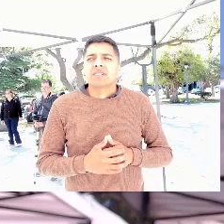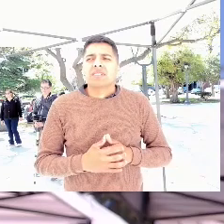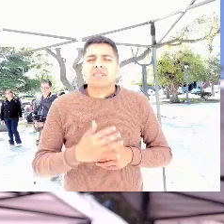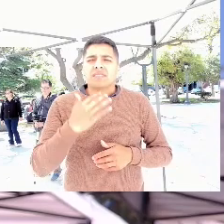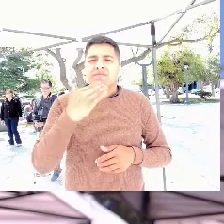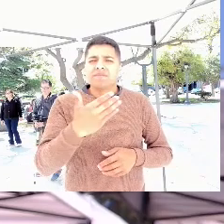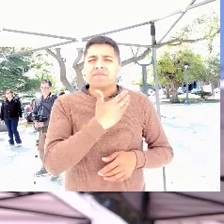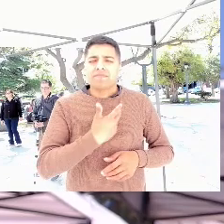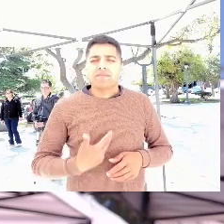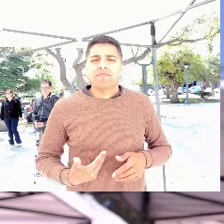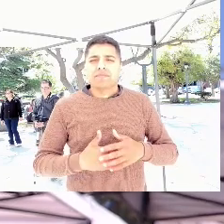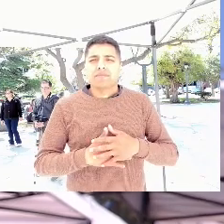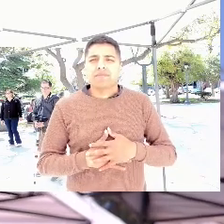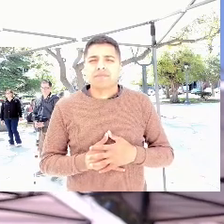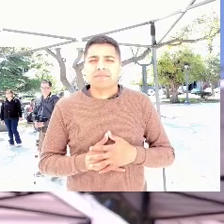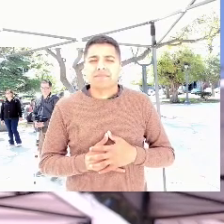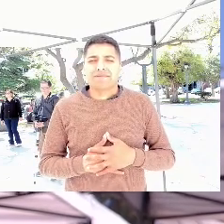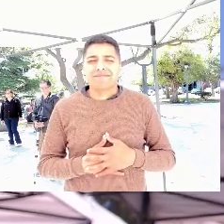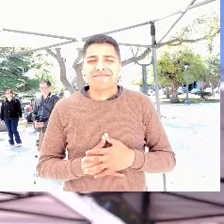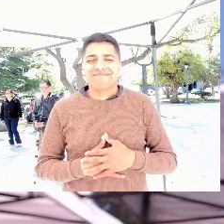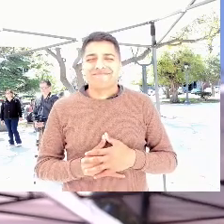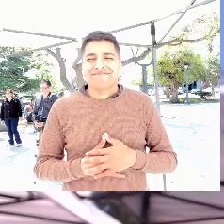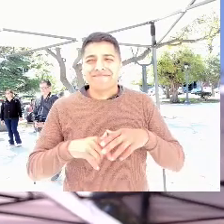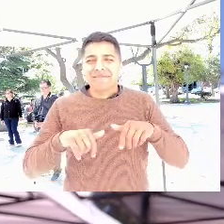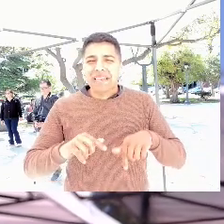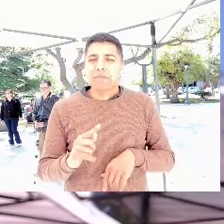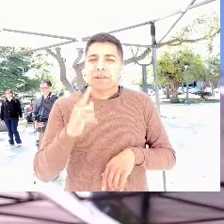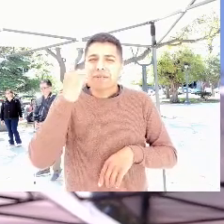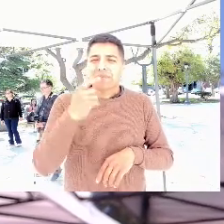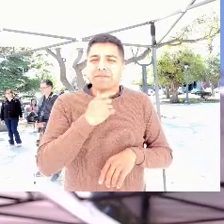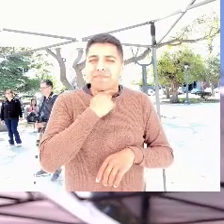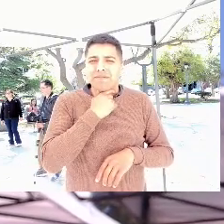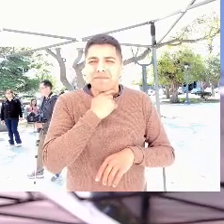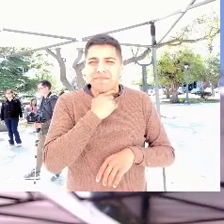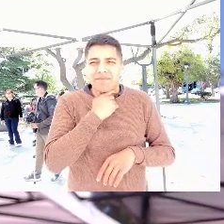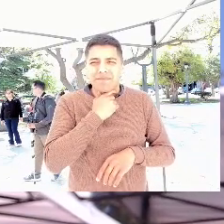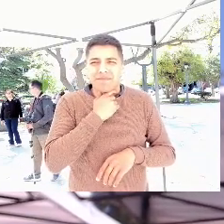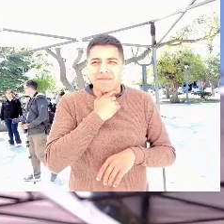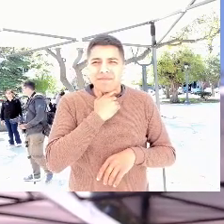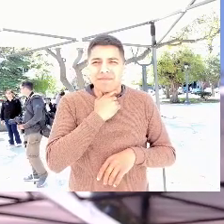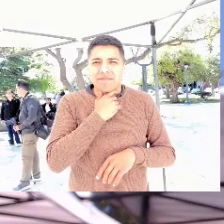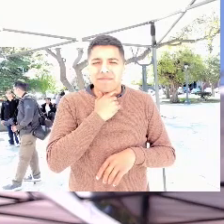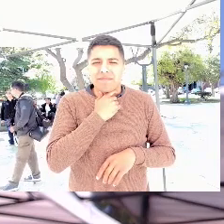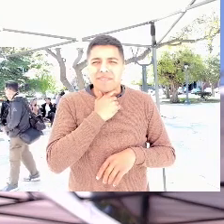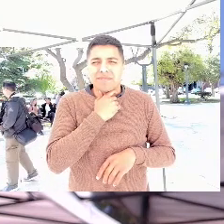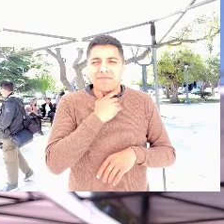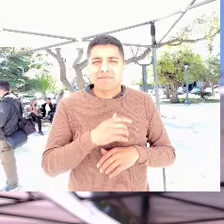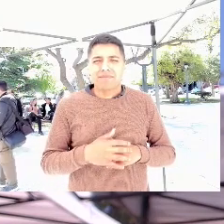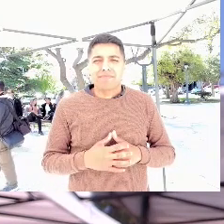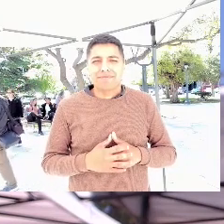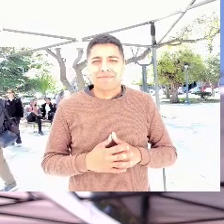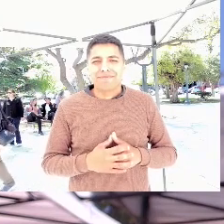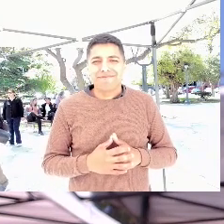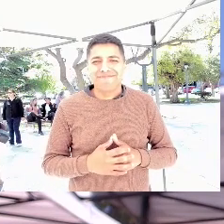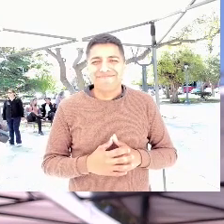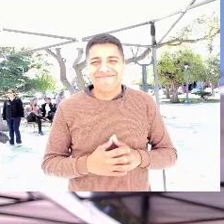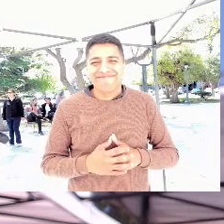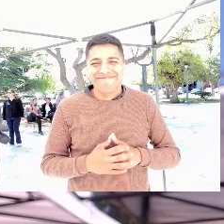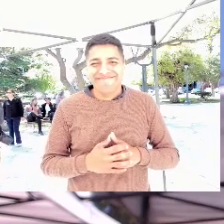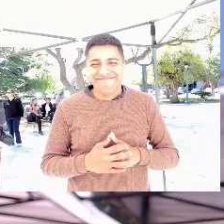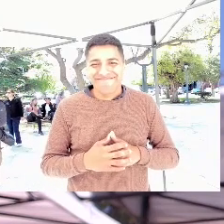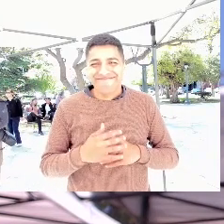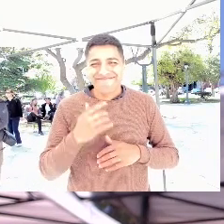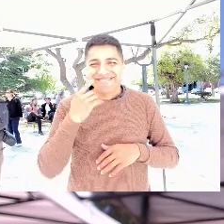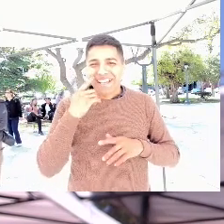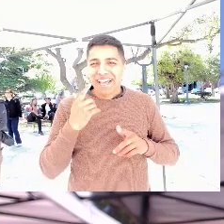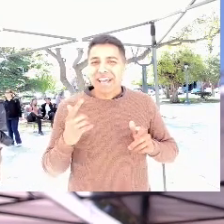Gracias, señor presidente. Primero quiero hacer mías también las palabras de las concejales